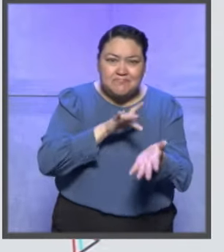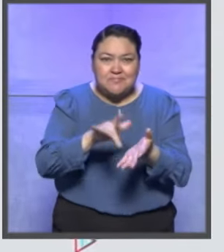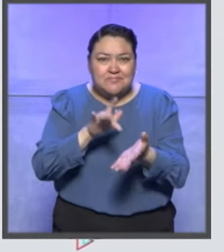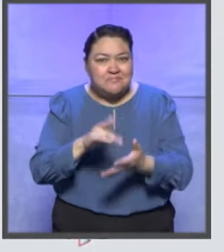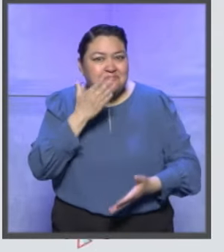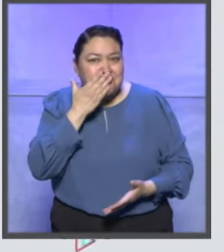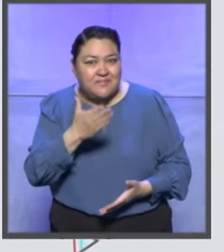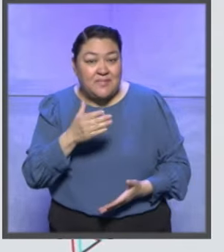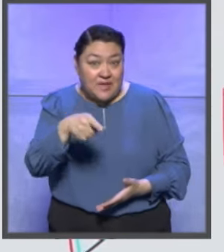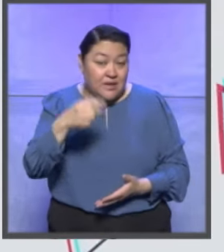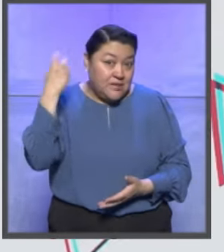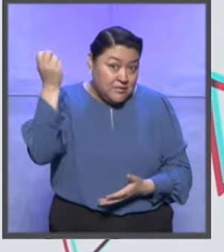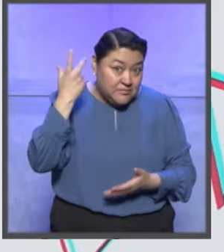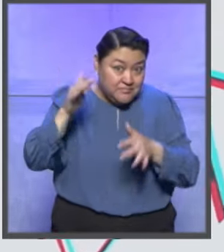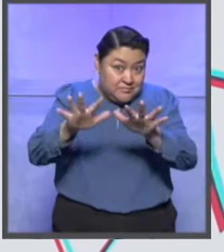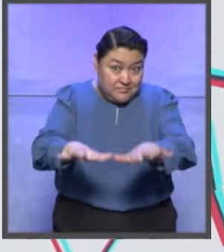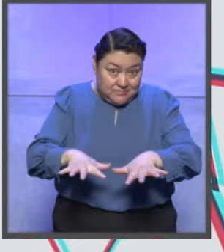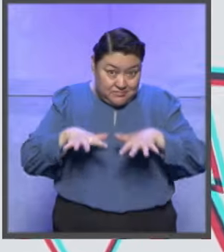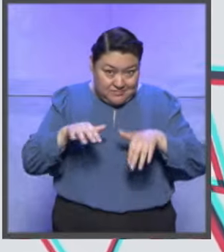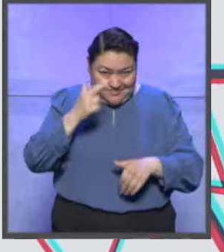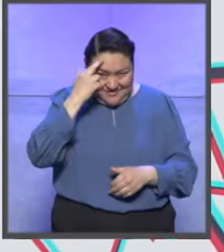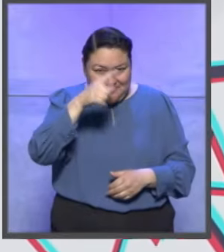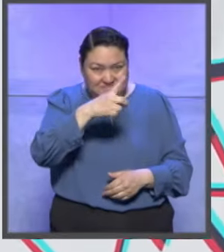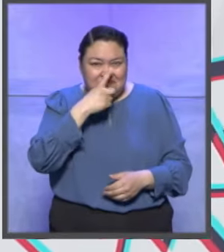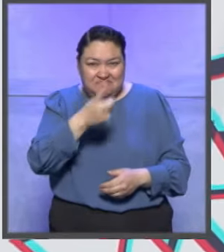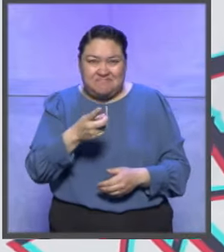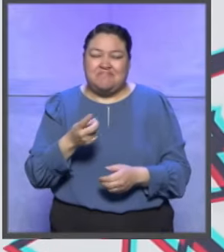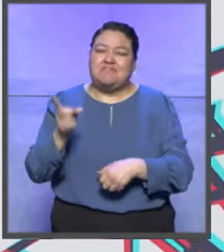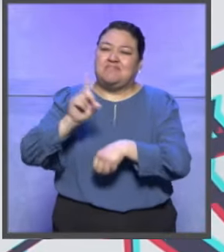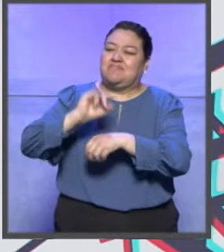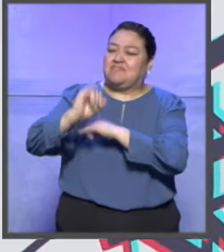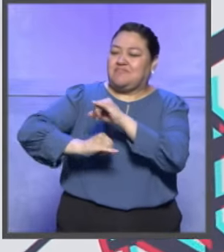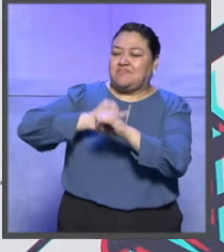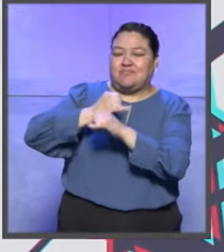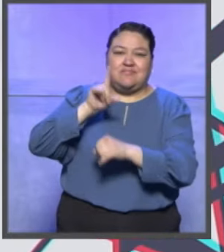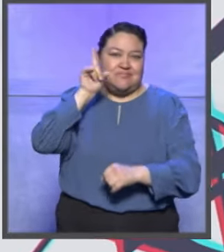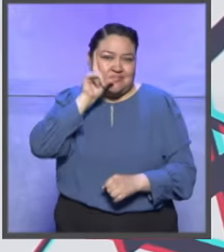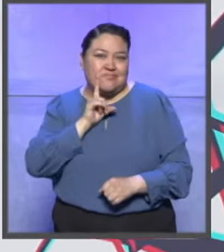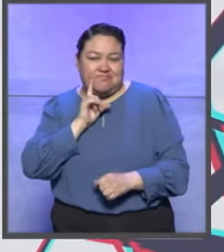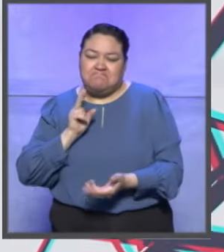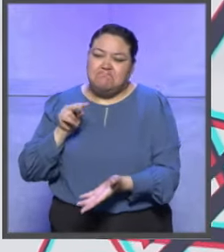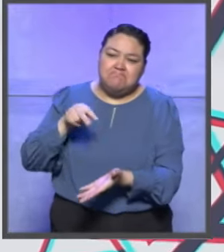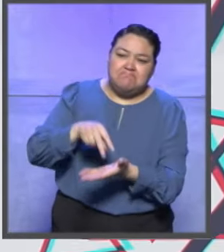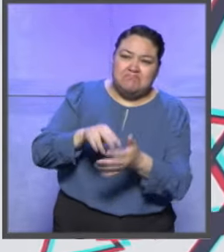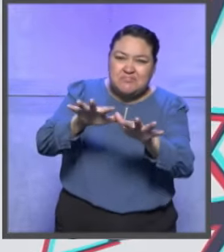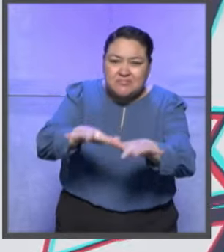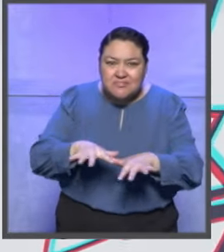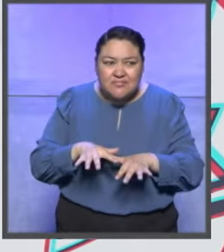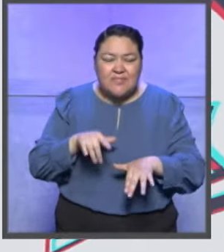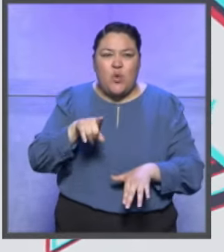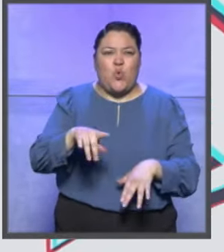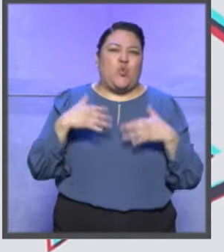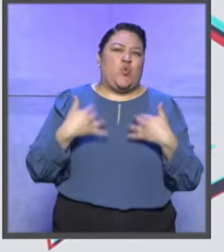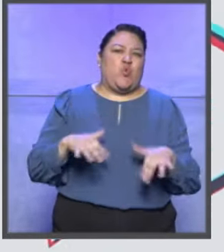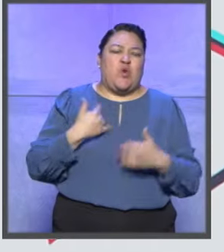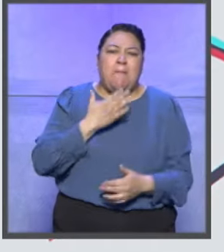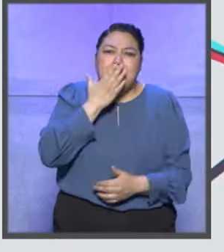bueno, es que esos eventos que tuvimos, como bien dices, en el marco del Día Internacional de la Mujer, fueron, me parece